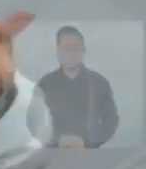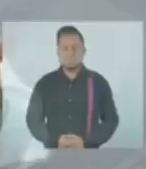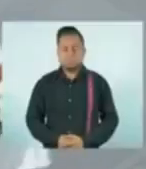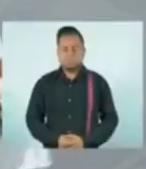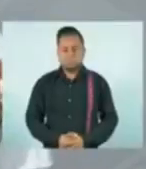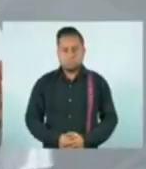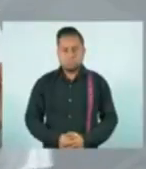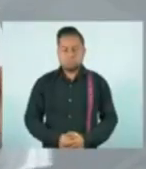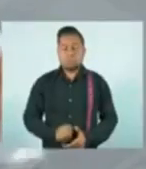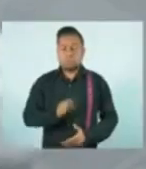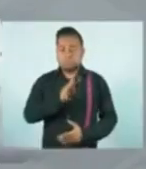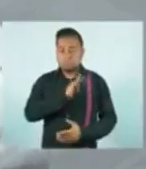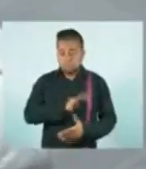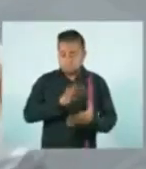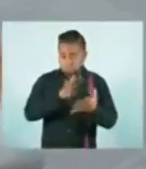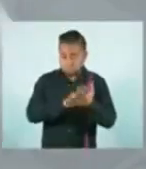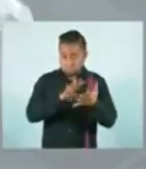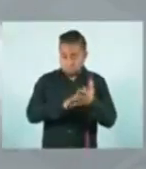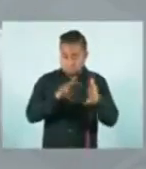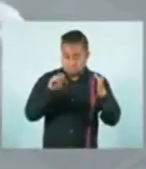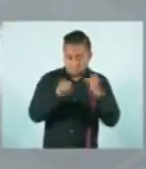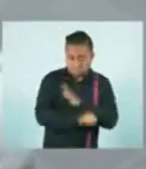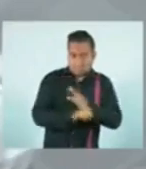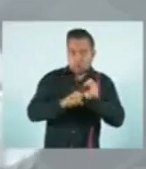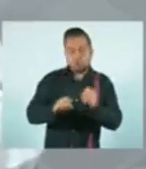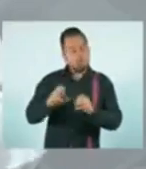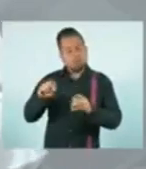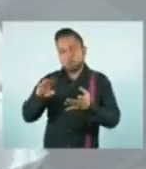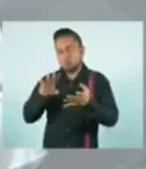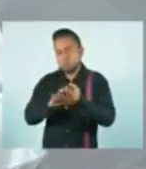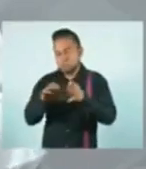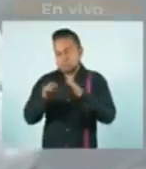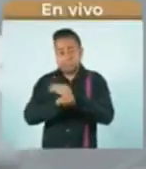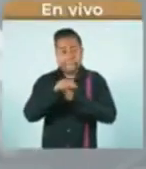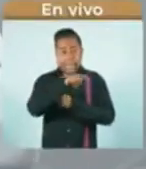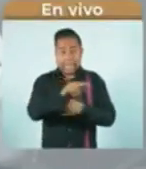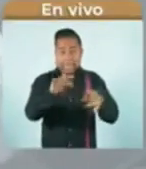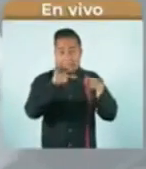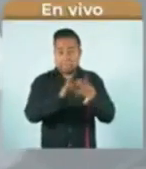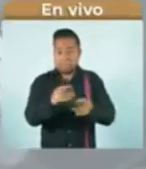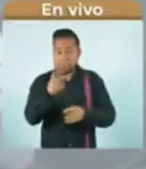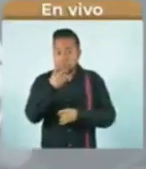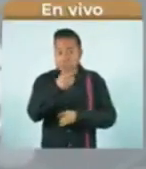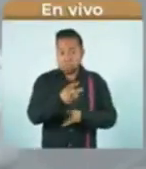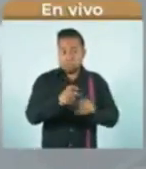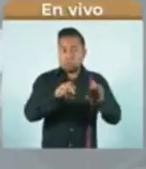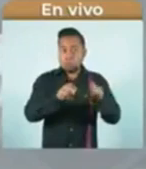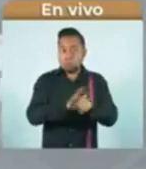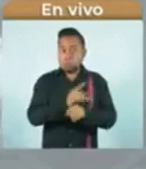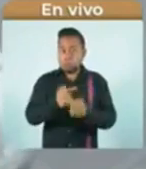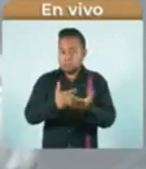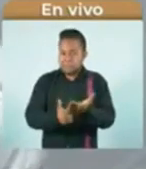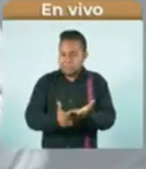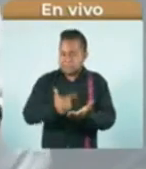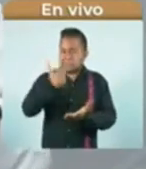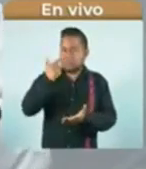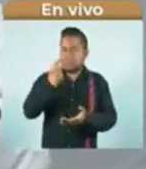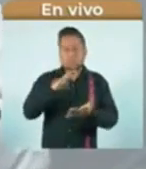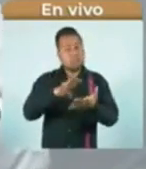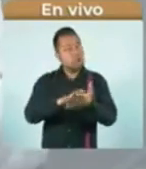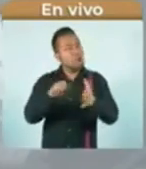a proceso. Y les explicó que este delito en particular, por la gravedad, es en